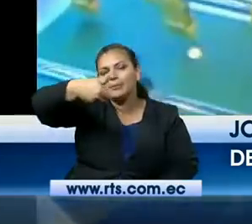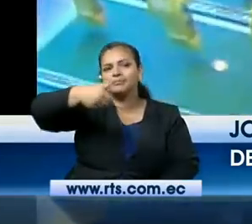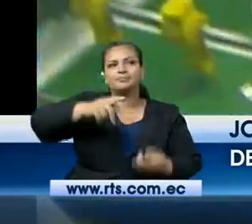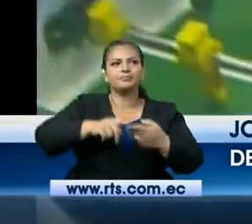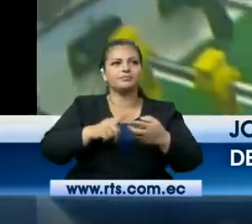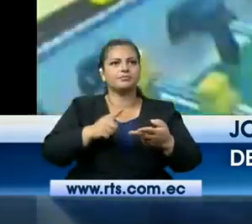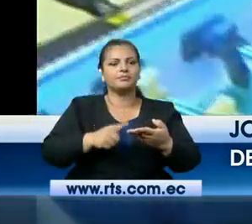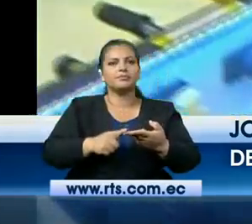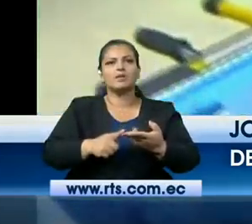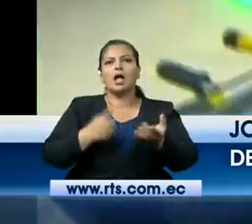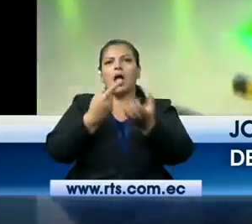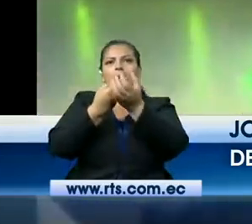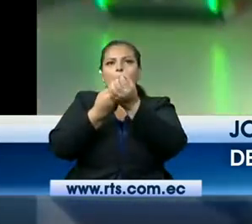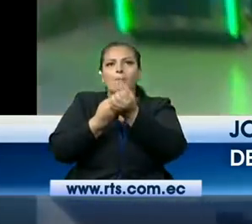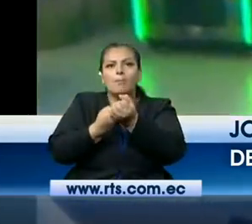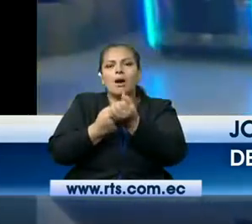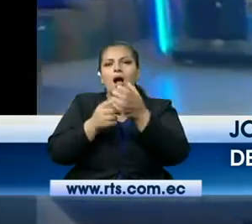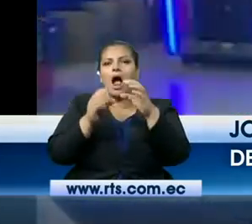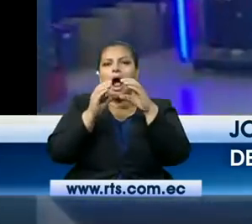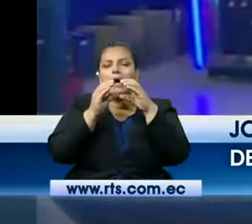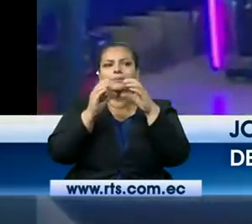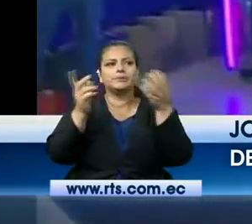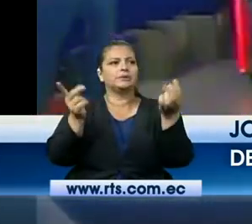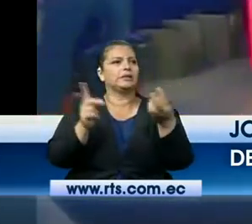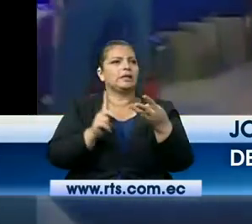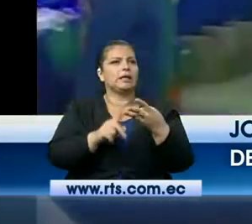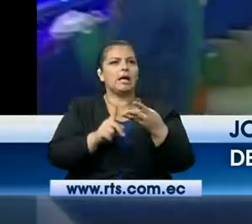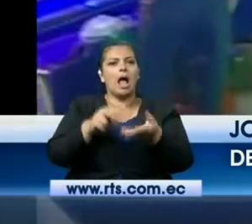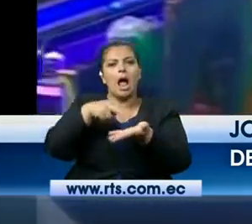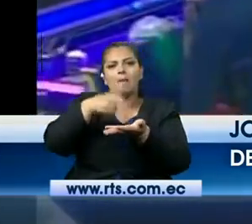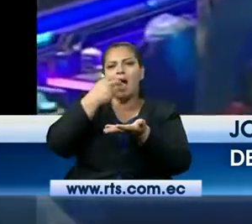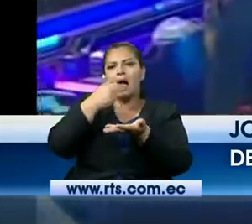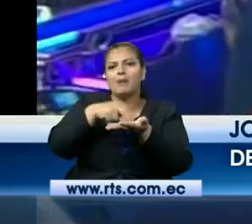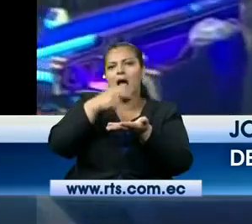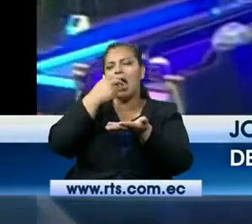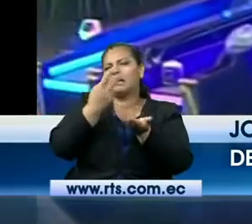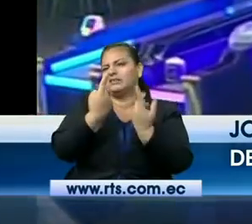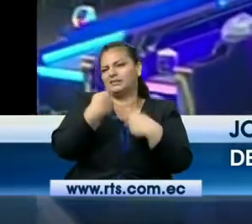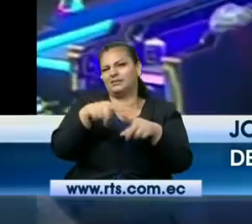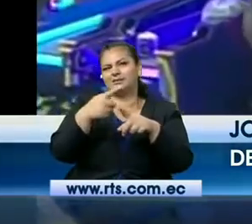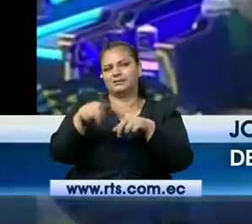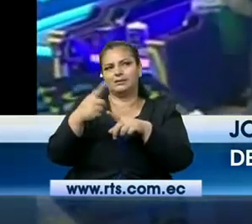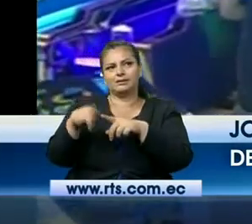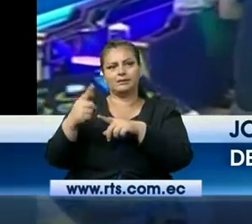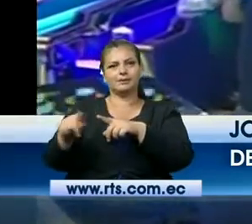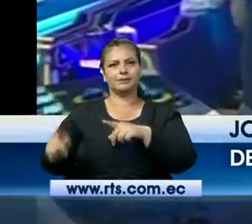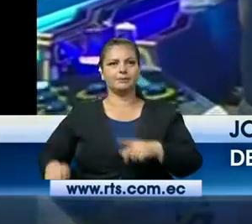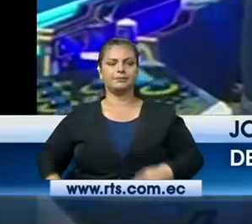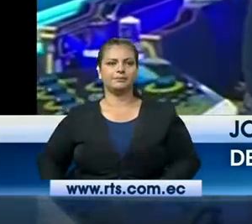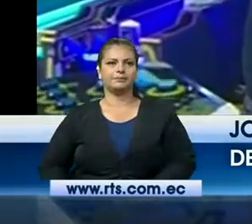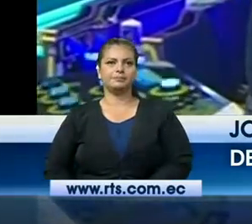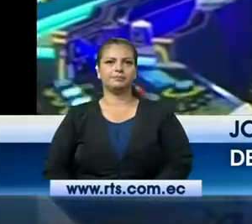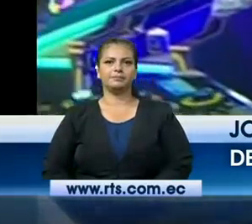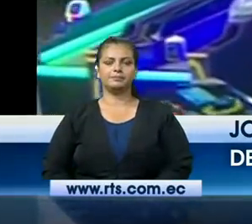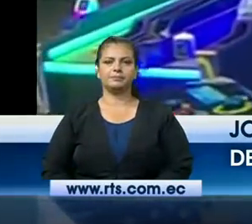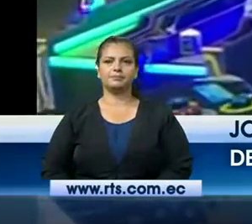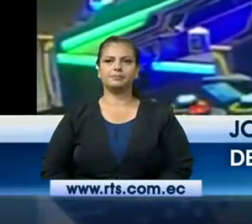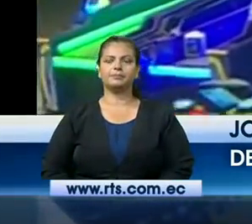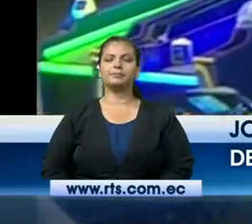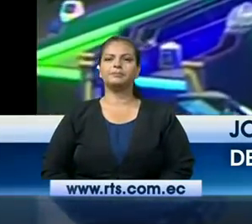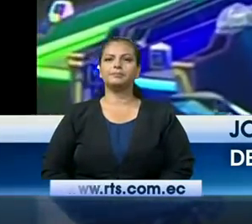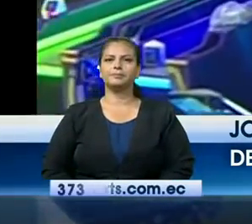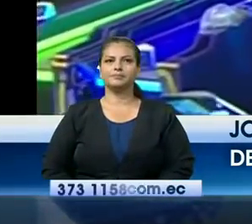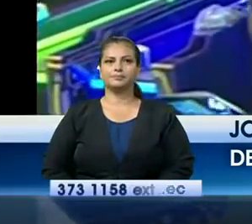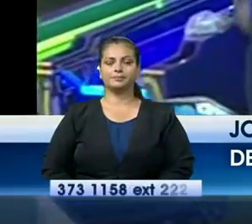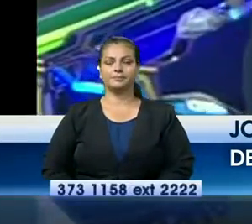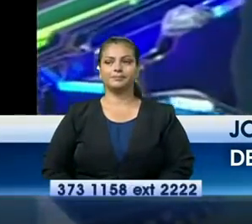para todas las variedades que a los niños les gustan y a la familia también y los nuevos de este lugar de este safari que no lo tienen los otros